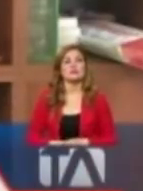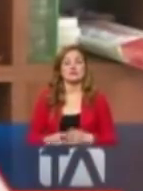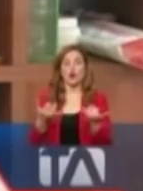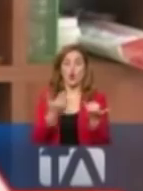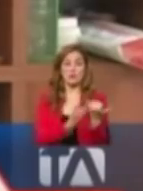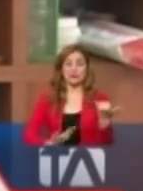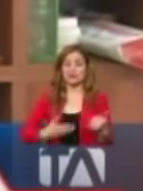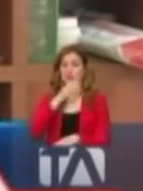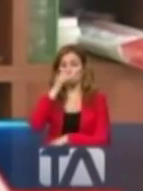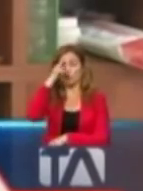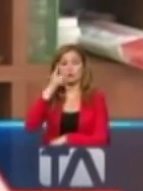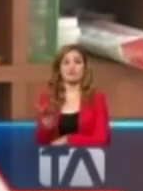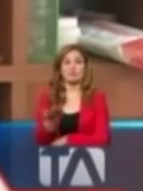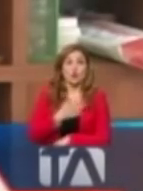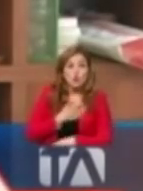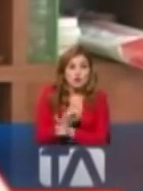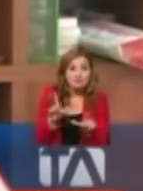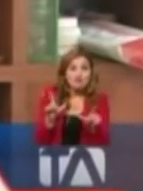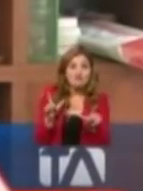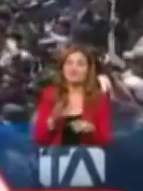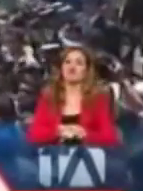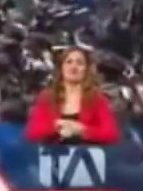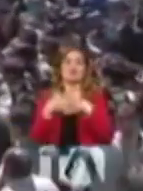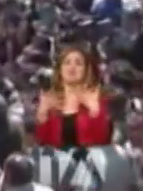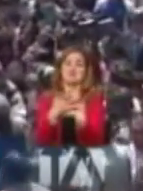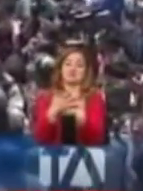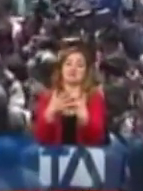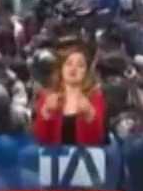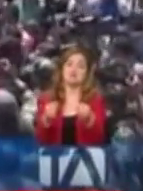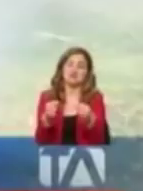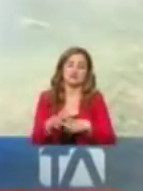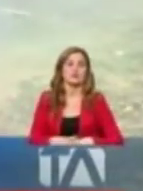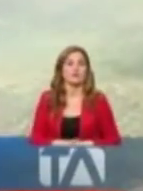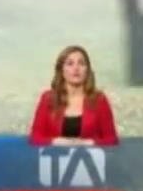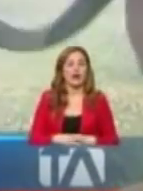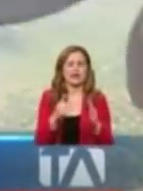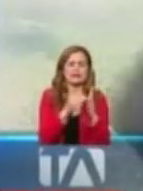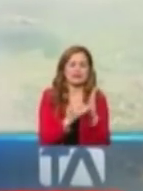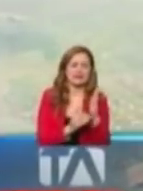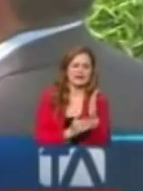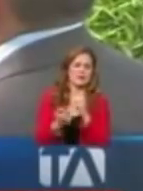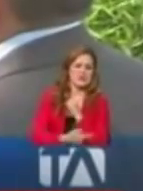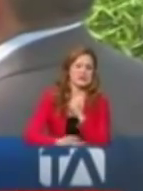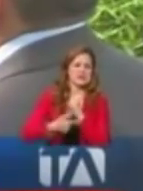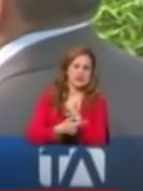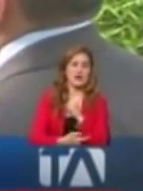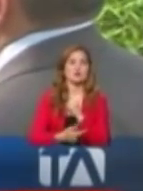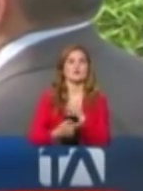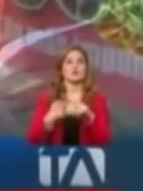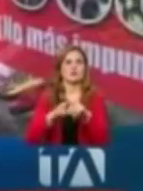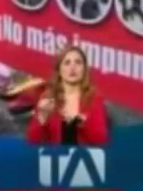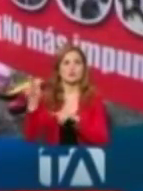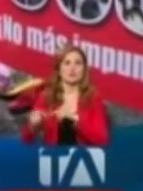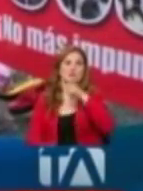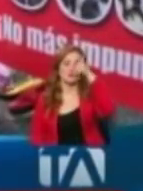señor Rafael Correa, yo no estaría libre, seguiría detenido. En la lista de los sentenciados por tentativa de magnicidio están, además de